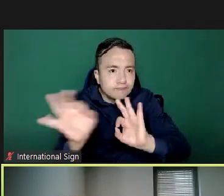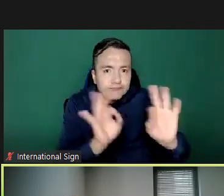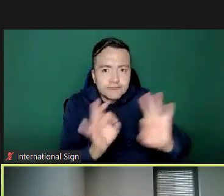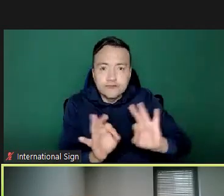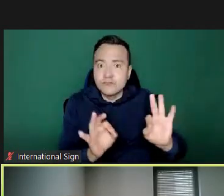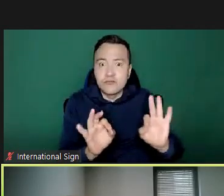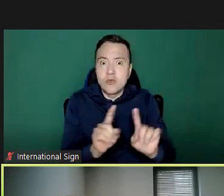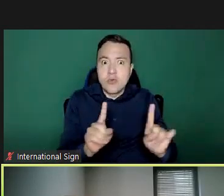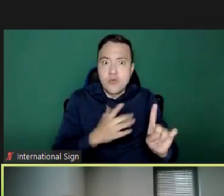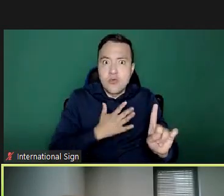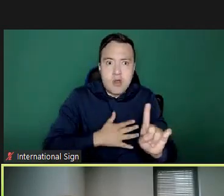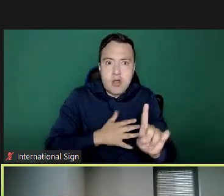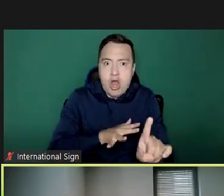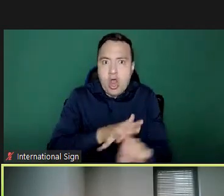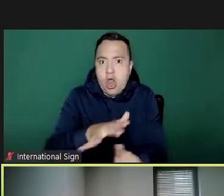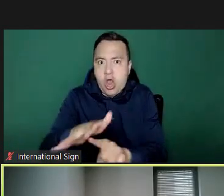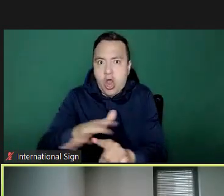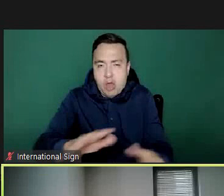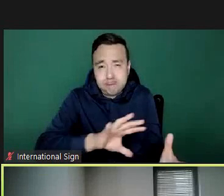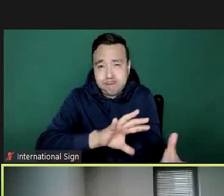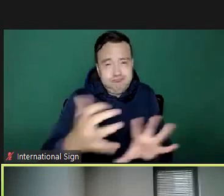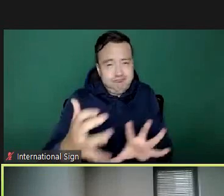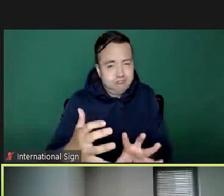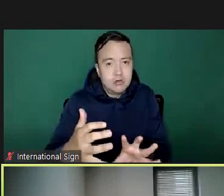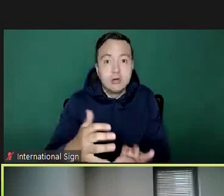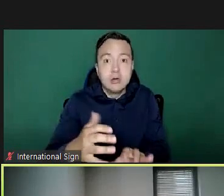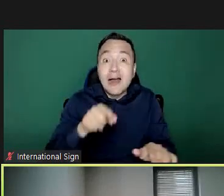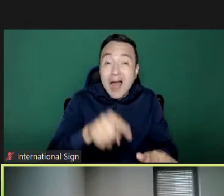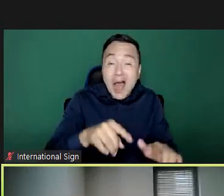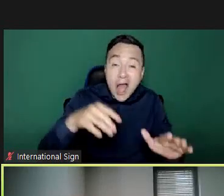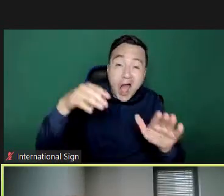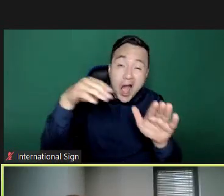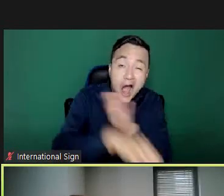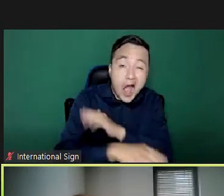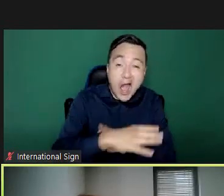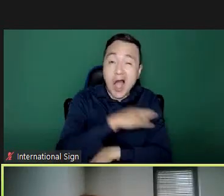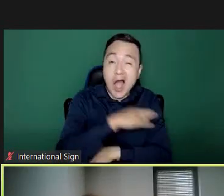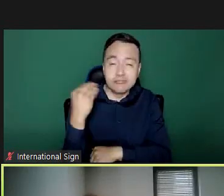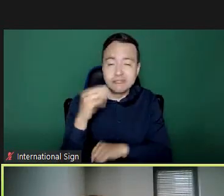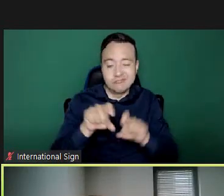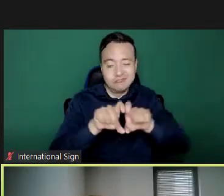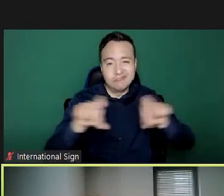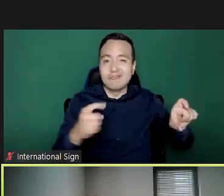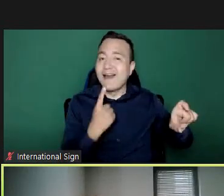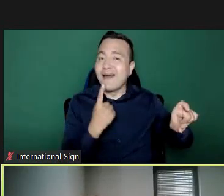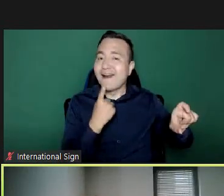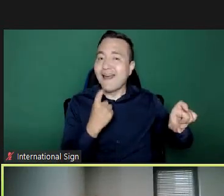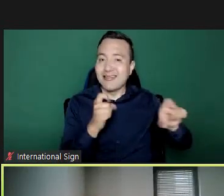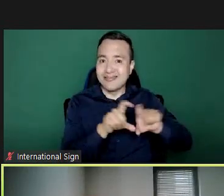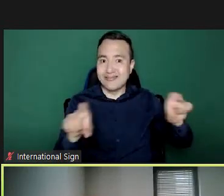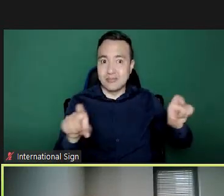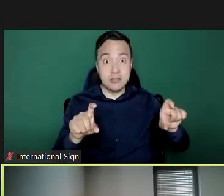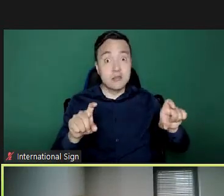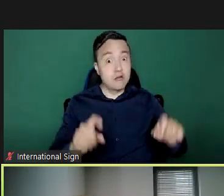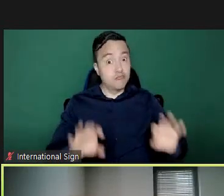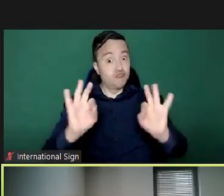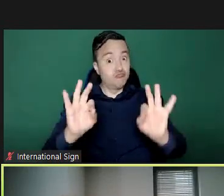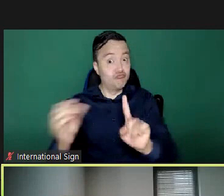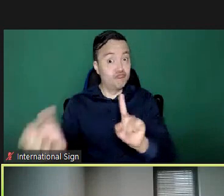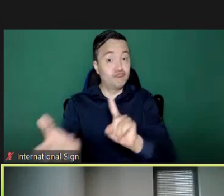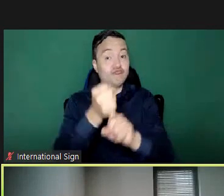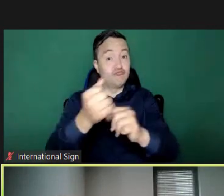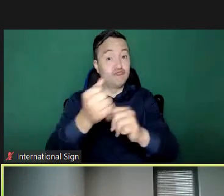desempeño. Cuando fracasan, los llamamos la cinta roja. Cuando tienen éxito, lo llamamos buena